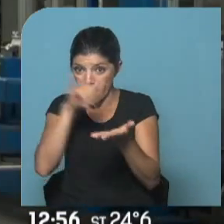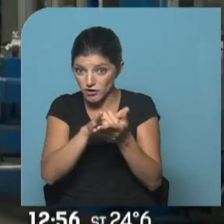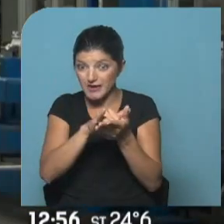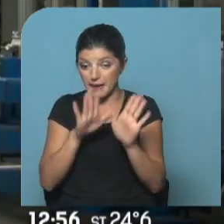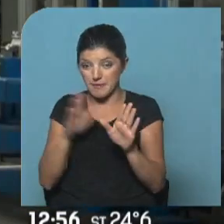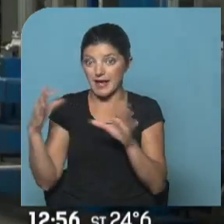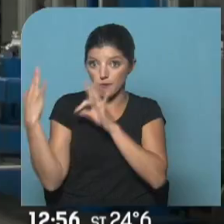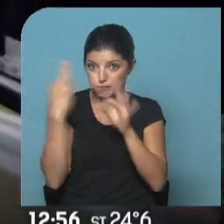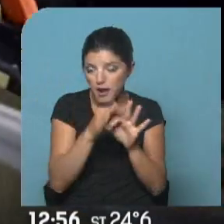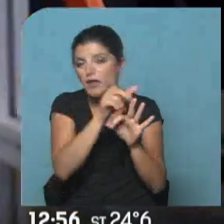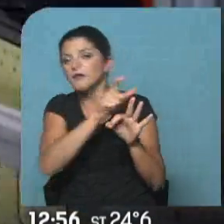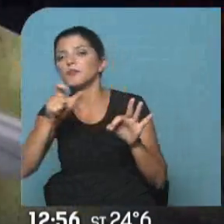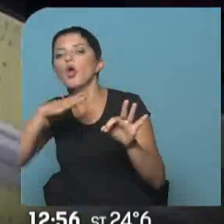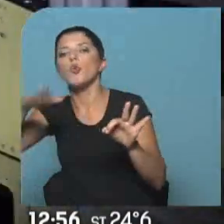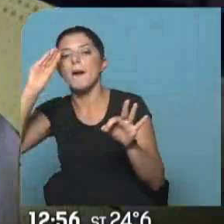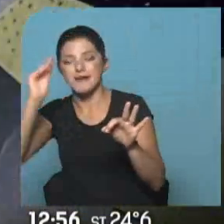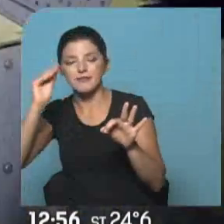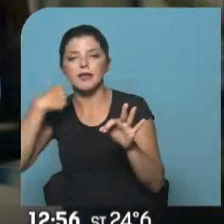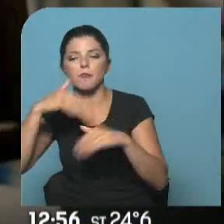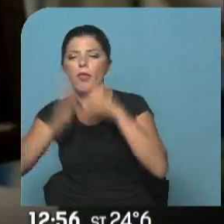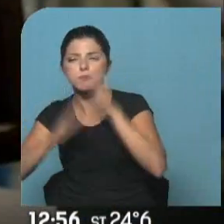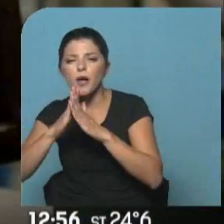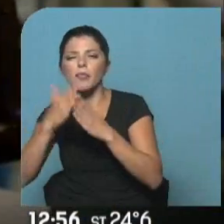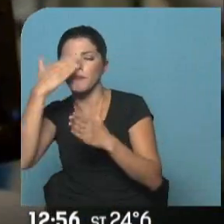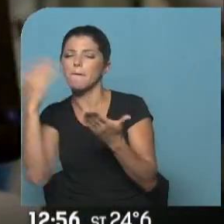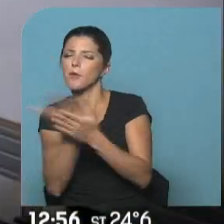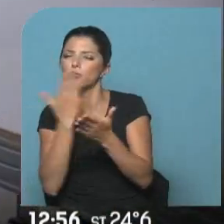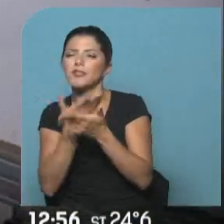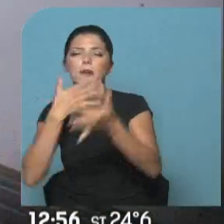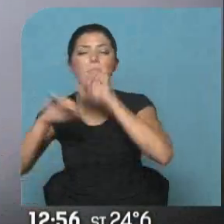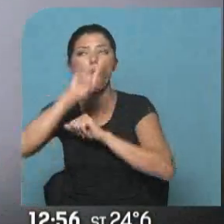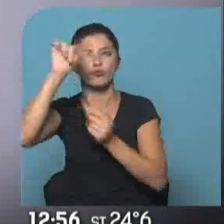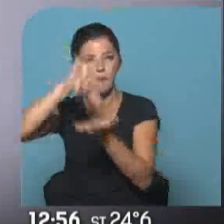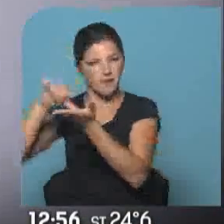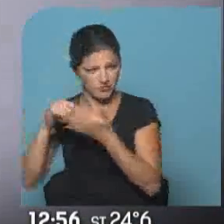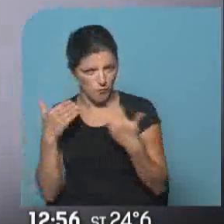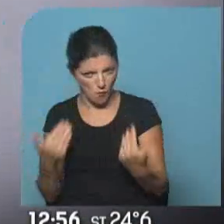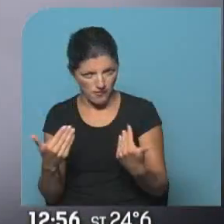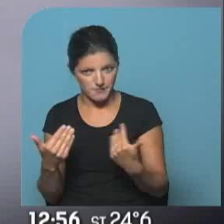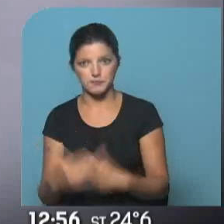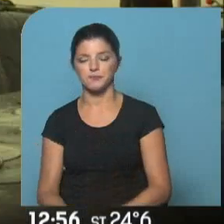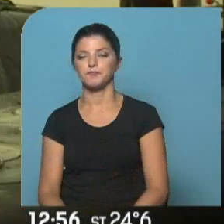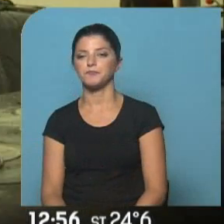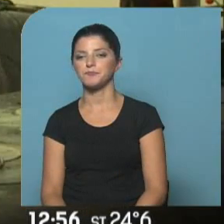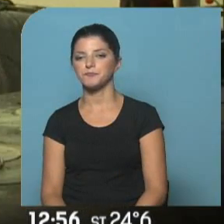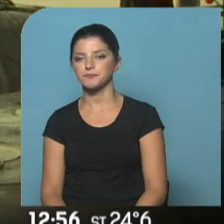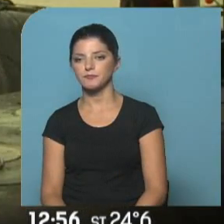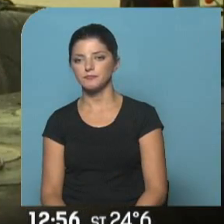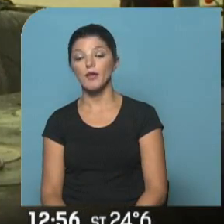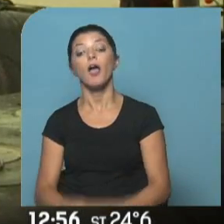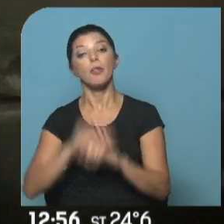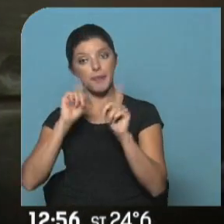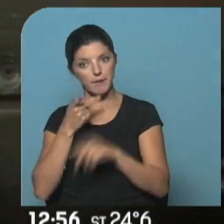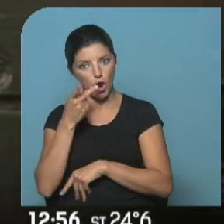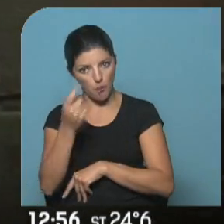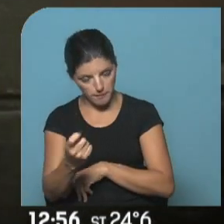planta especial que podría luego producir y vender esas aeronaves a otros países de América Latina. Compró además